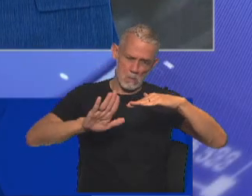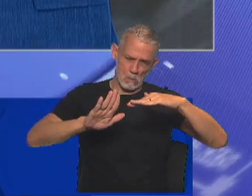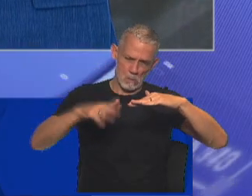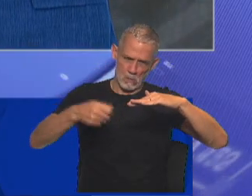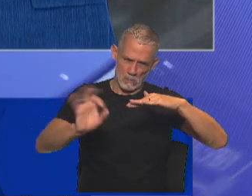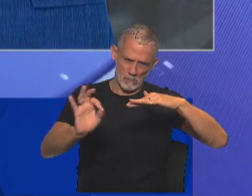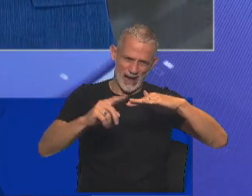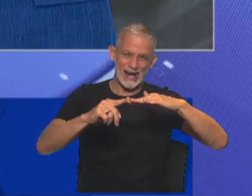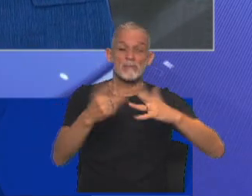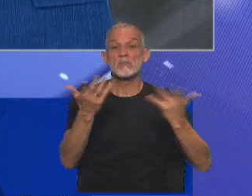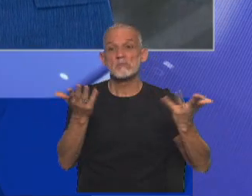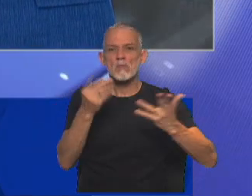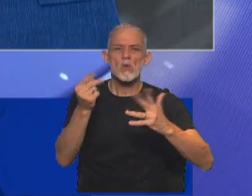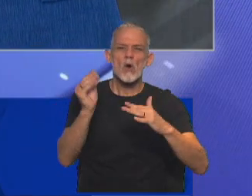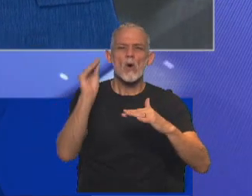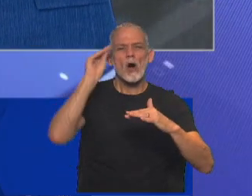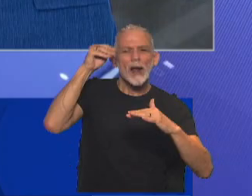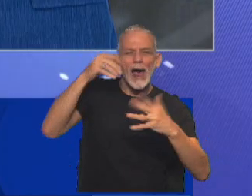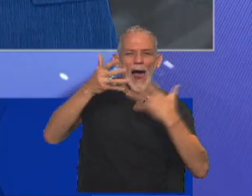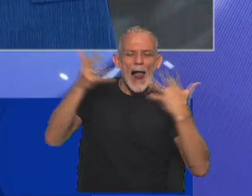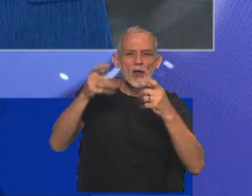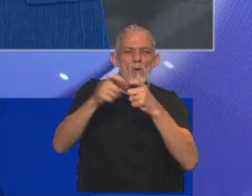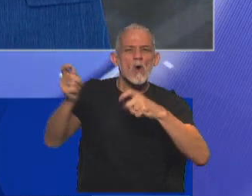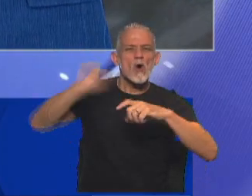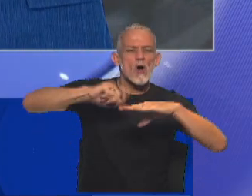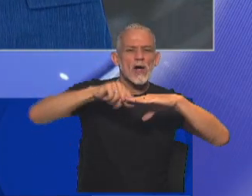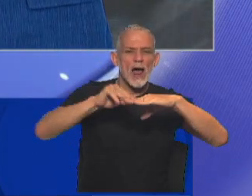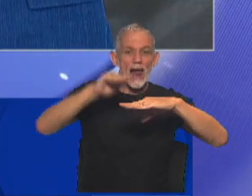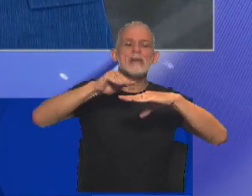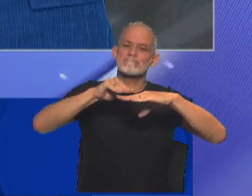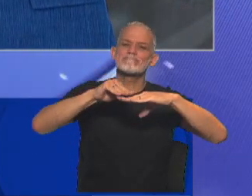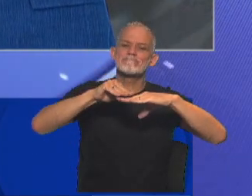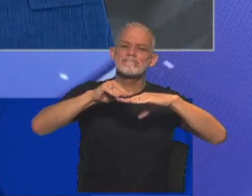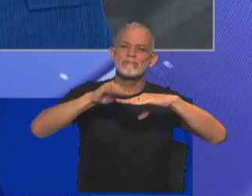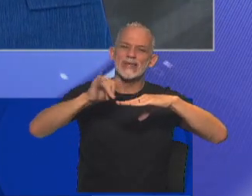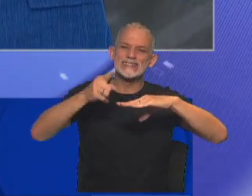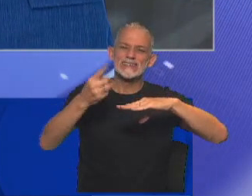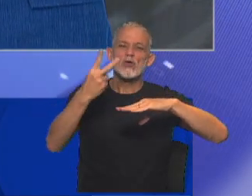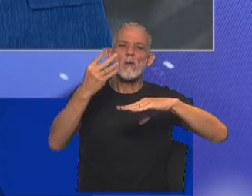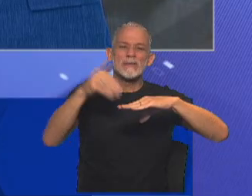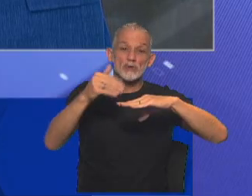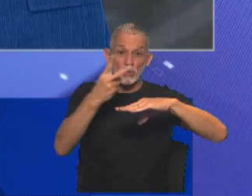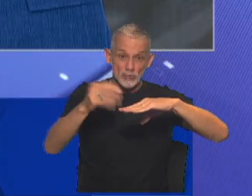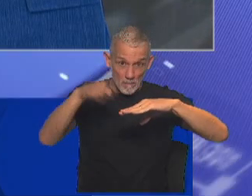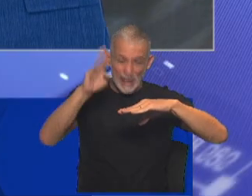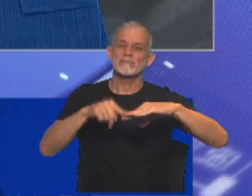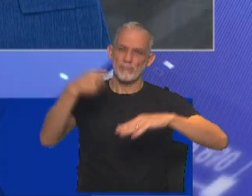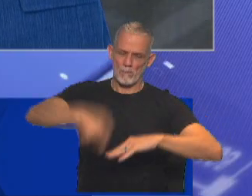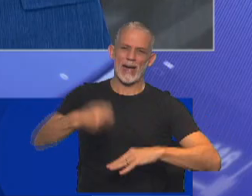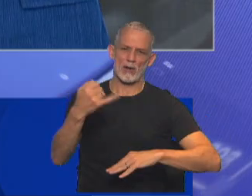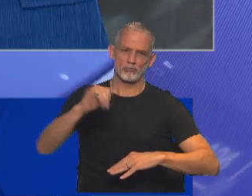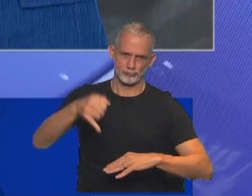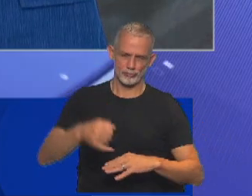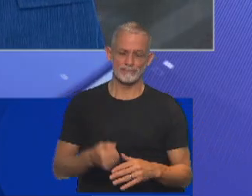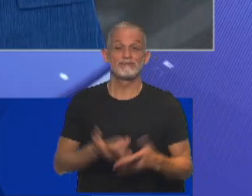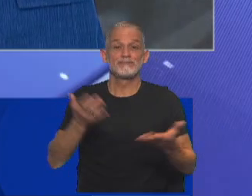pagando. Tuviste algún bonus, algún beneficio adicional, estás superando ese promedio de 2.200.000, comenzás a pagar.